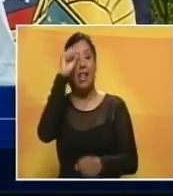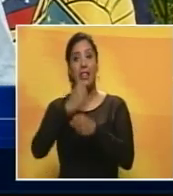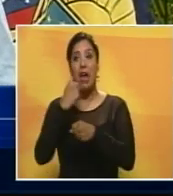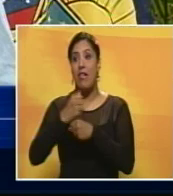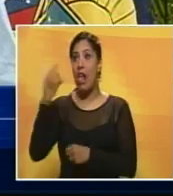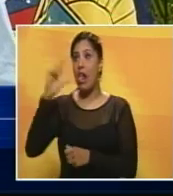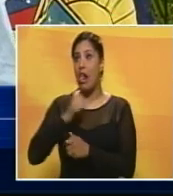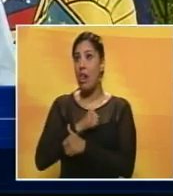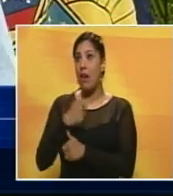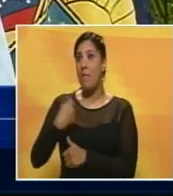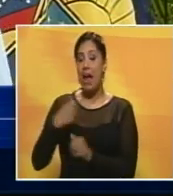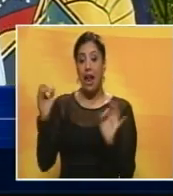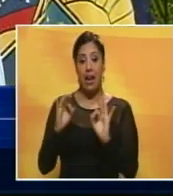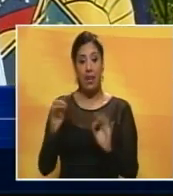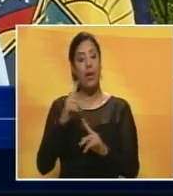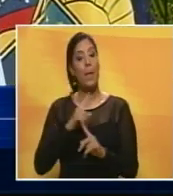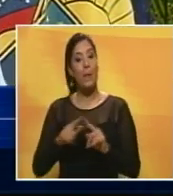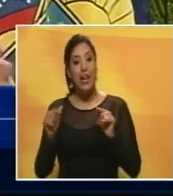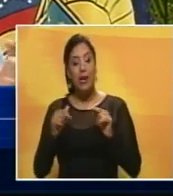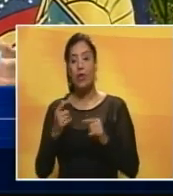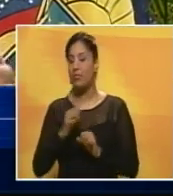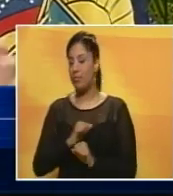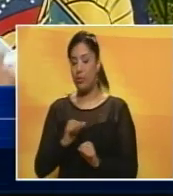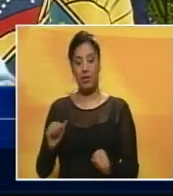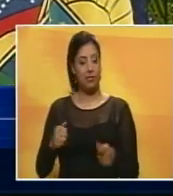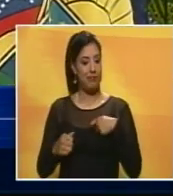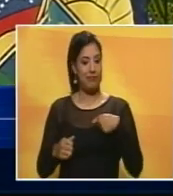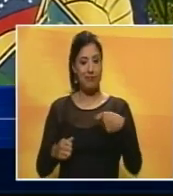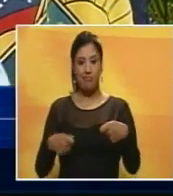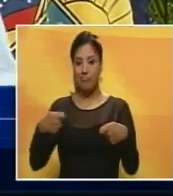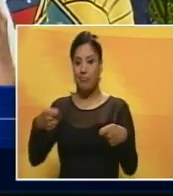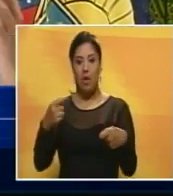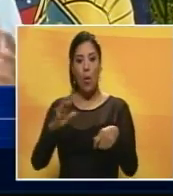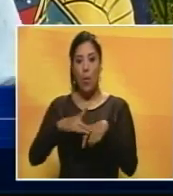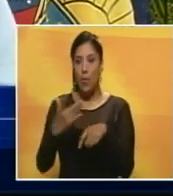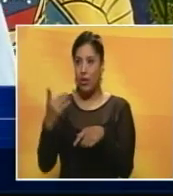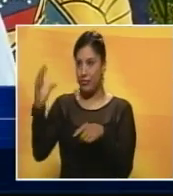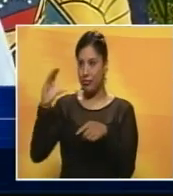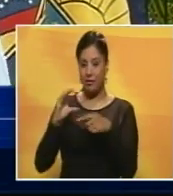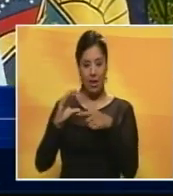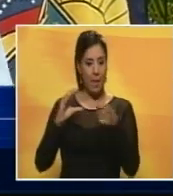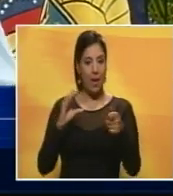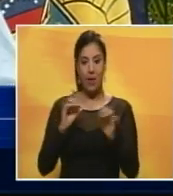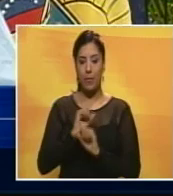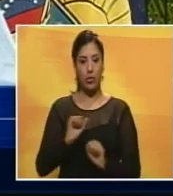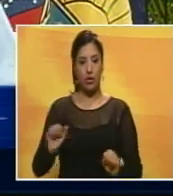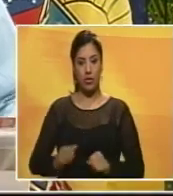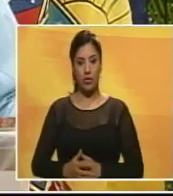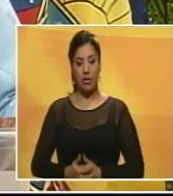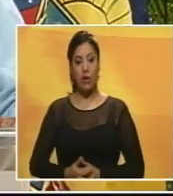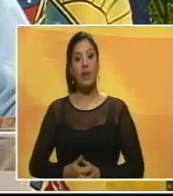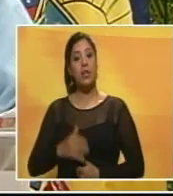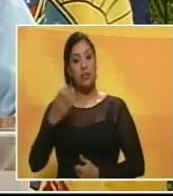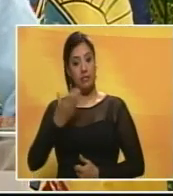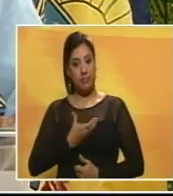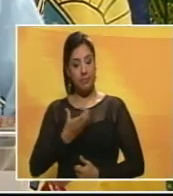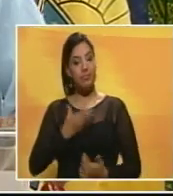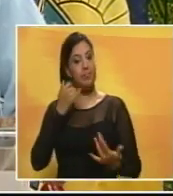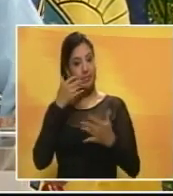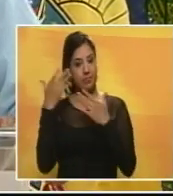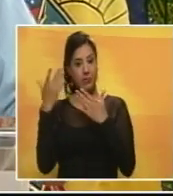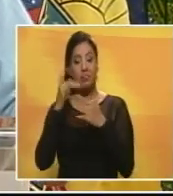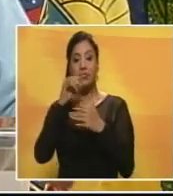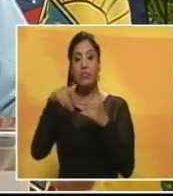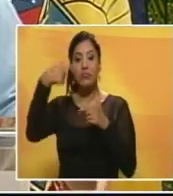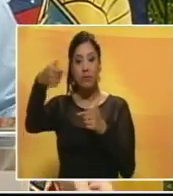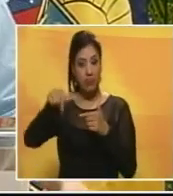servidores públicos, pero esto no va a ser posible a pesar de que lo recibamos para poder hacer gestión. El alcalde Reinaldo Díaz también informó que